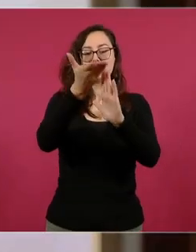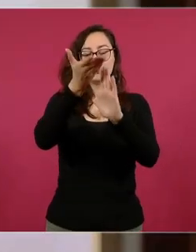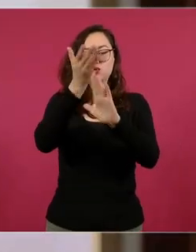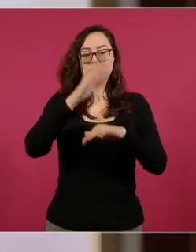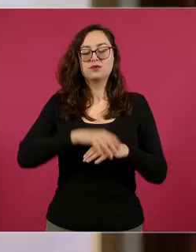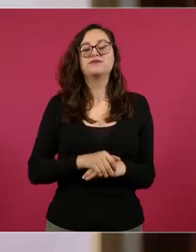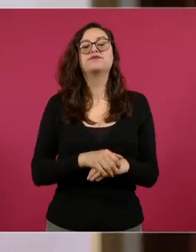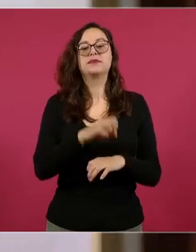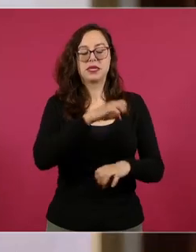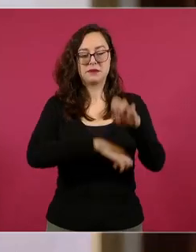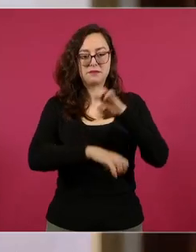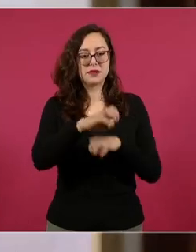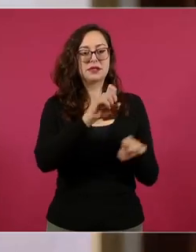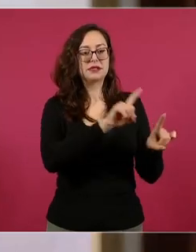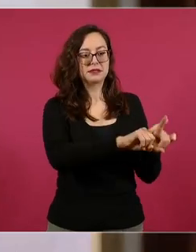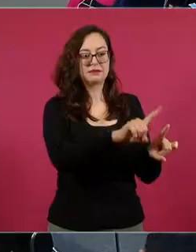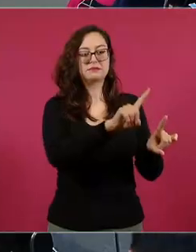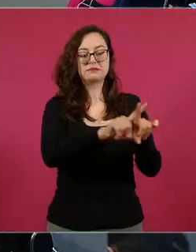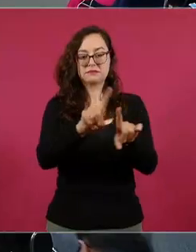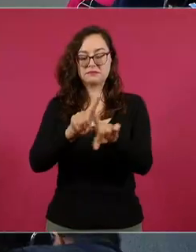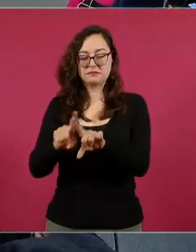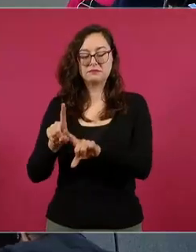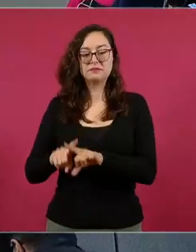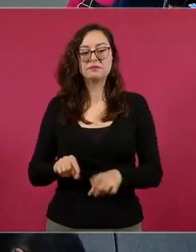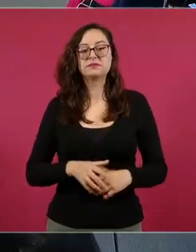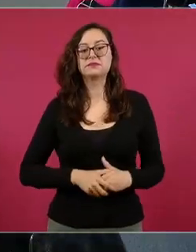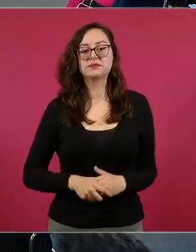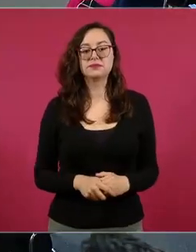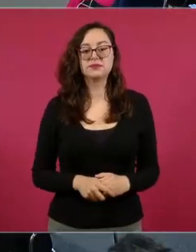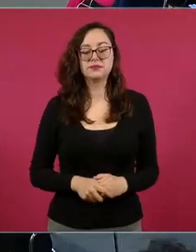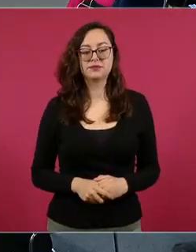las empresas mexicanas,